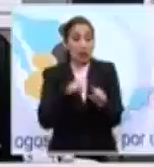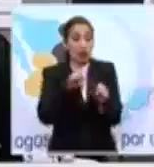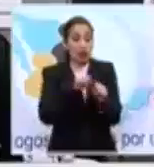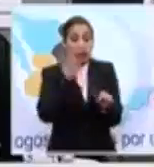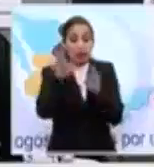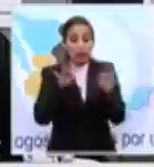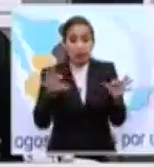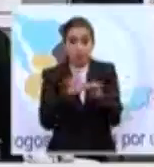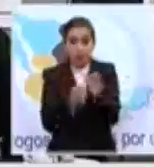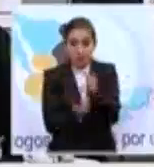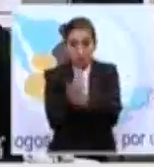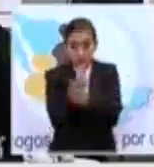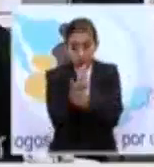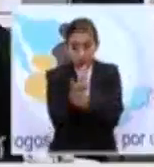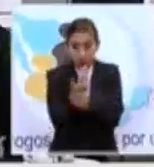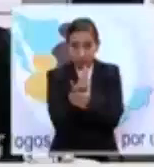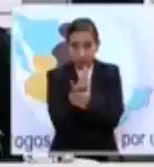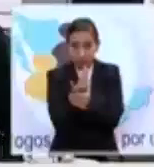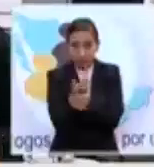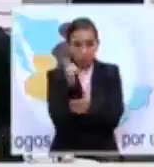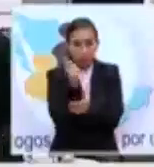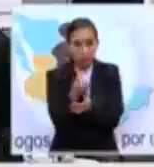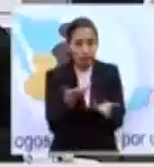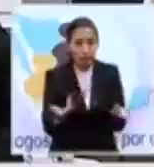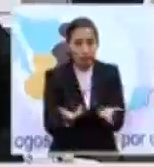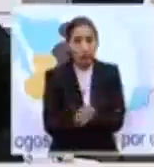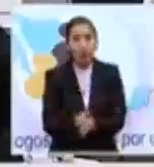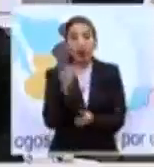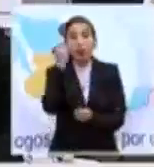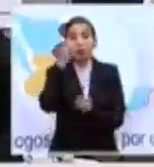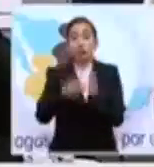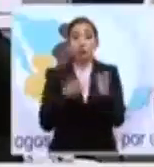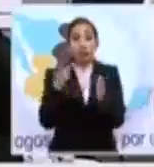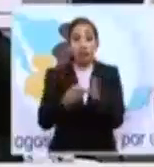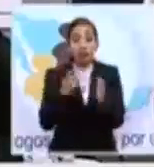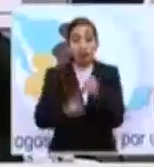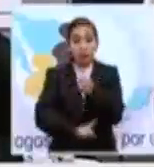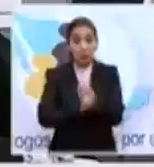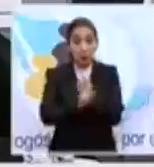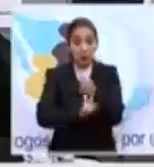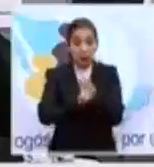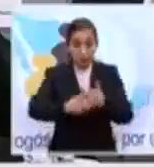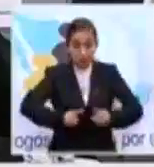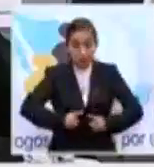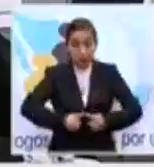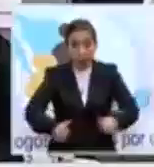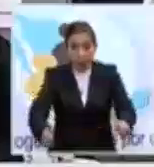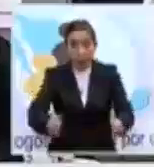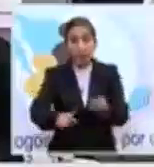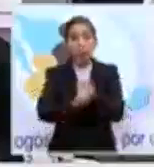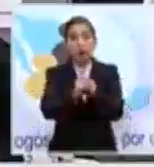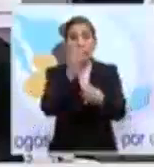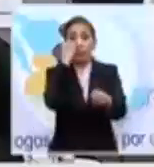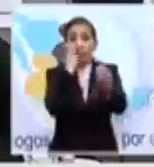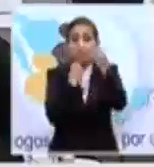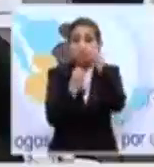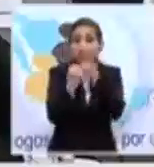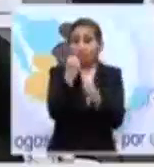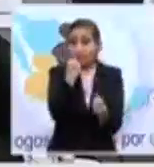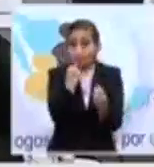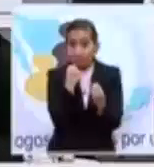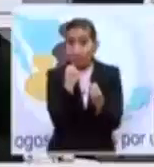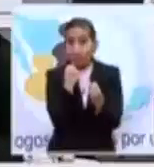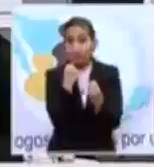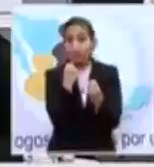oído hoy por la mañana. ¿En qué sentido? En que muchas veces el problema del hambre, el problema de la alimentación,